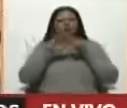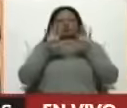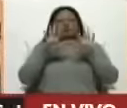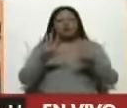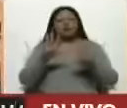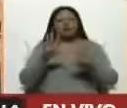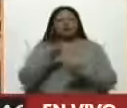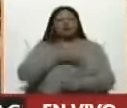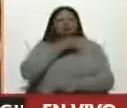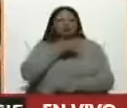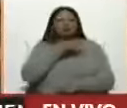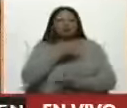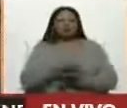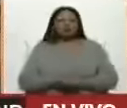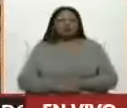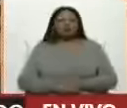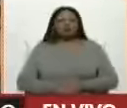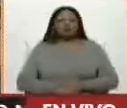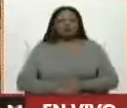social.